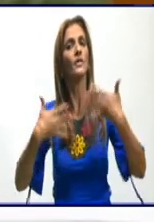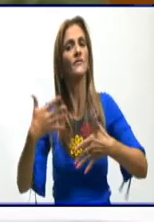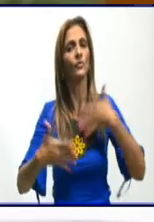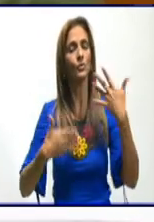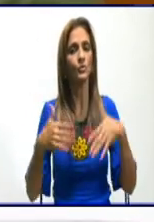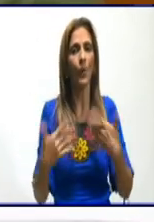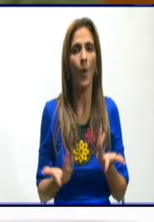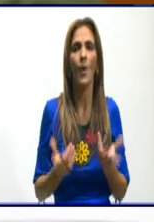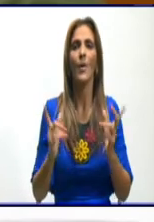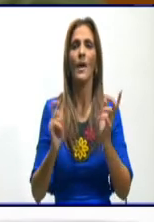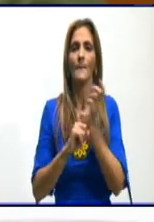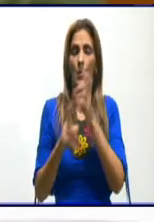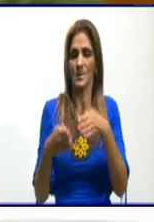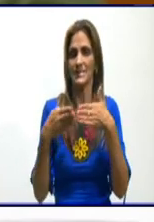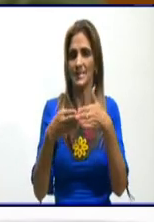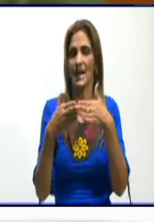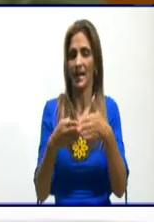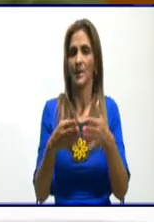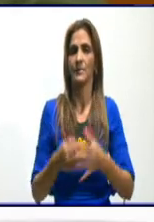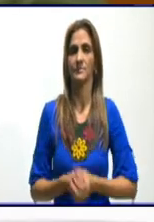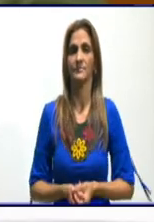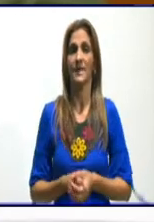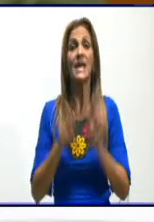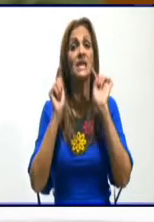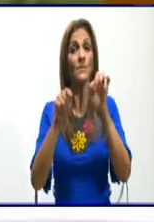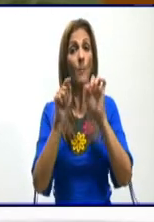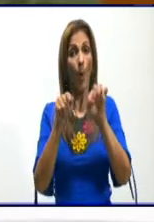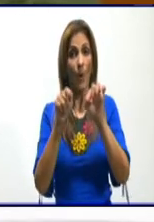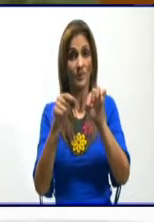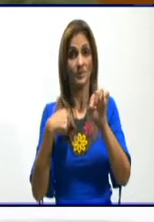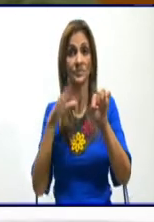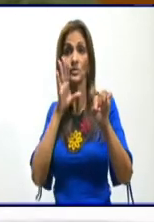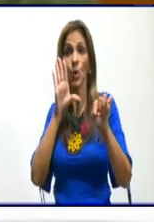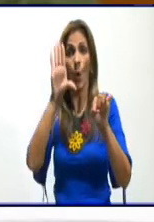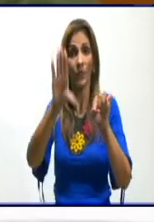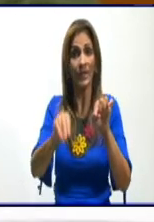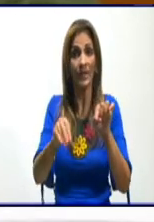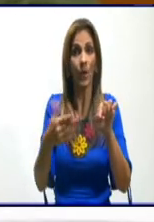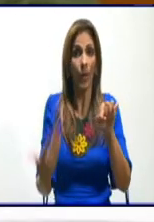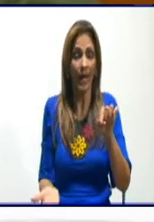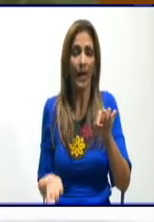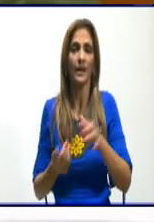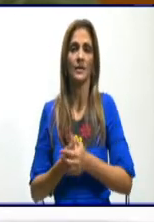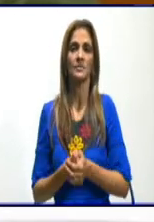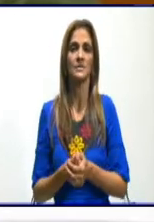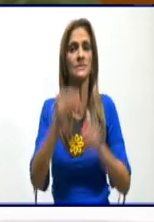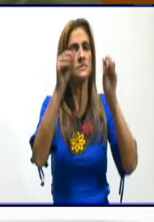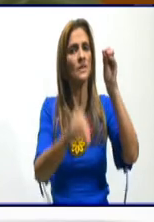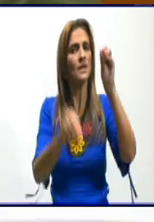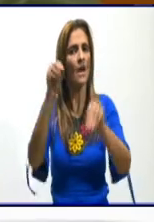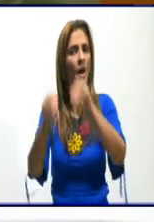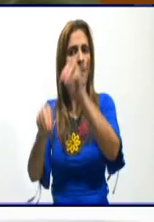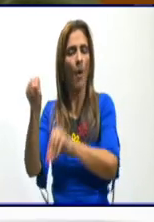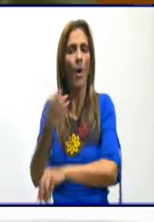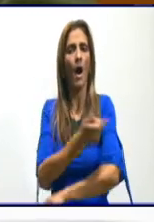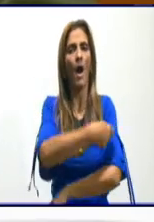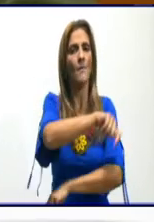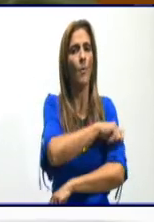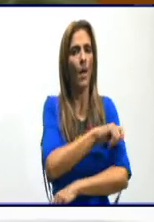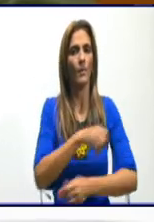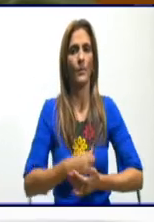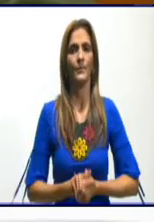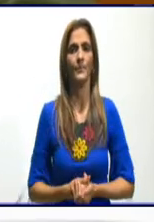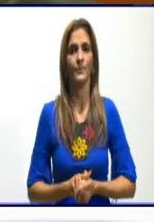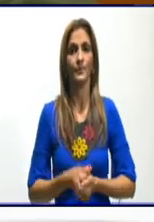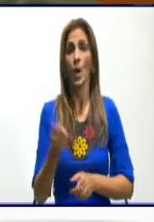lo está disfrutando y por eso insisto que si bien no se convocó al pueblo a este recibimiento